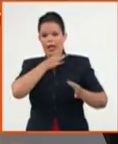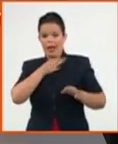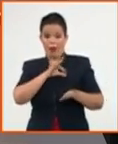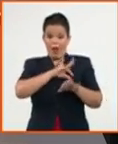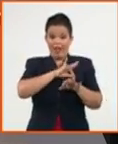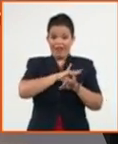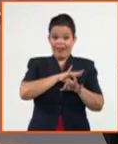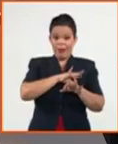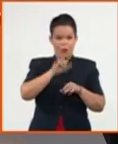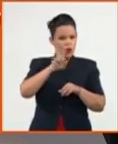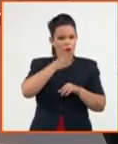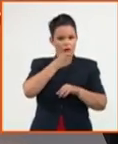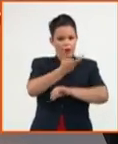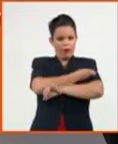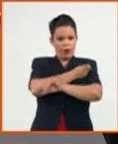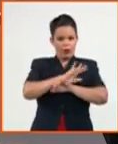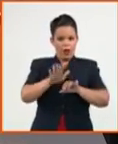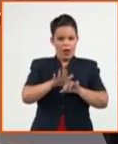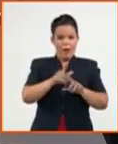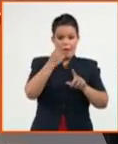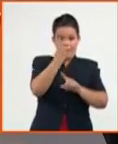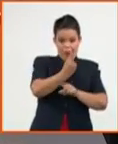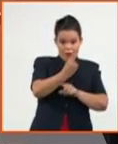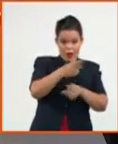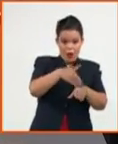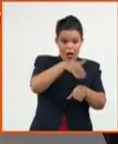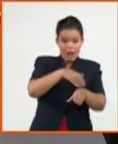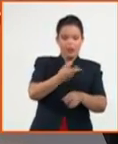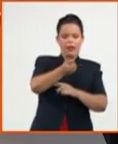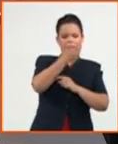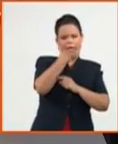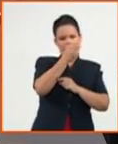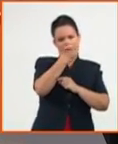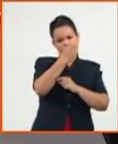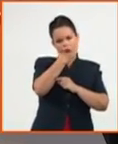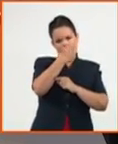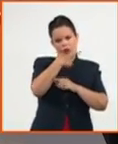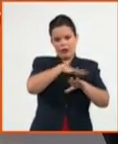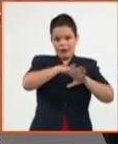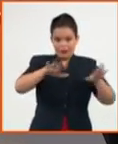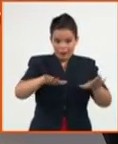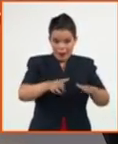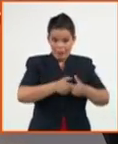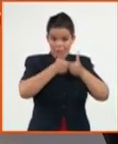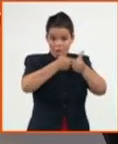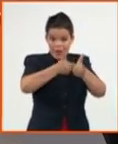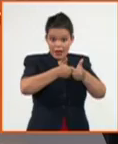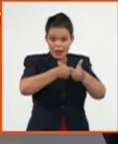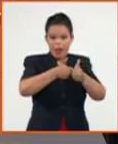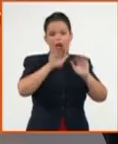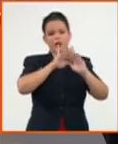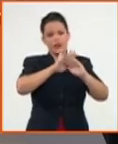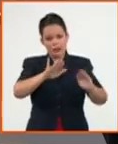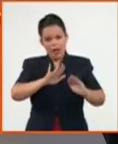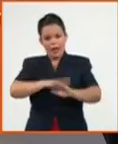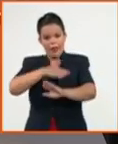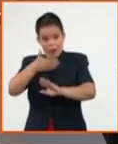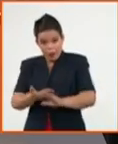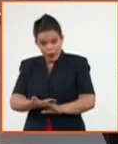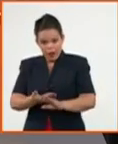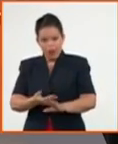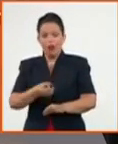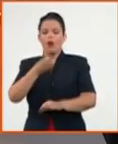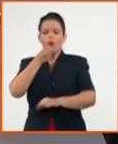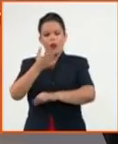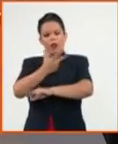pues inmediatamente se evalúa por su médico de atención y nos vamos a vacunar por la exclusión temporal es temporal que hay que decir